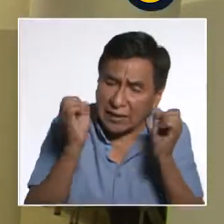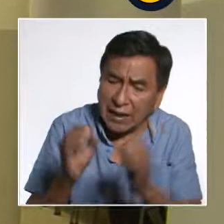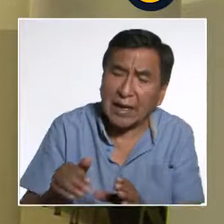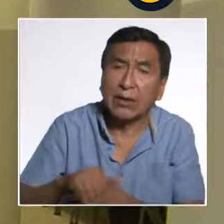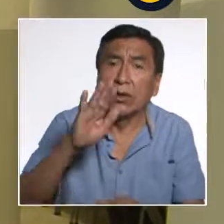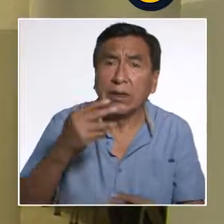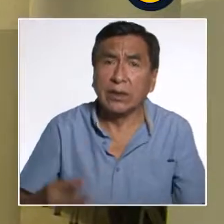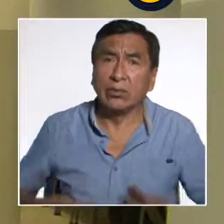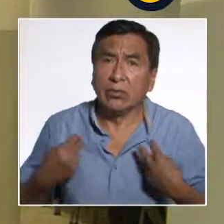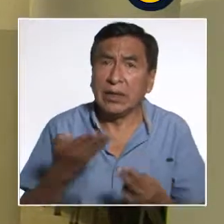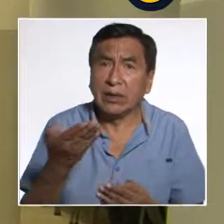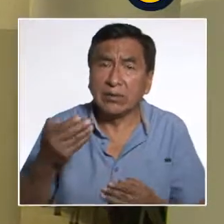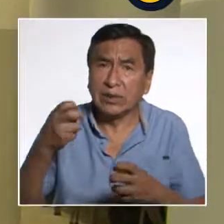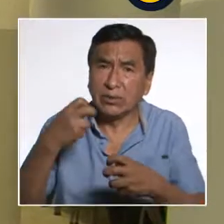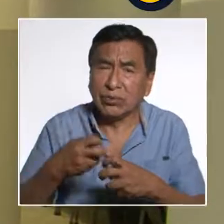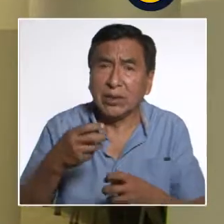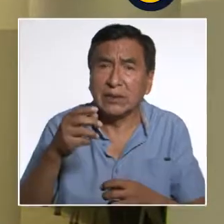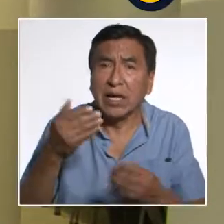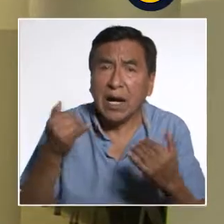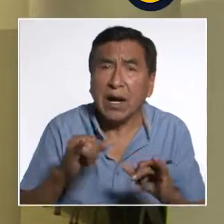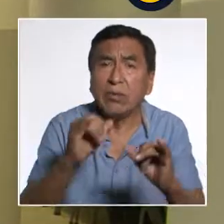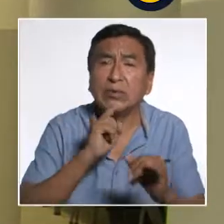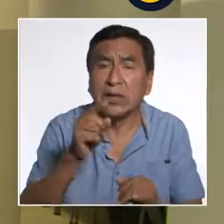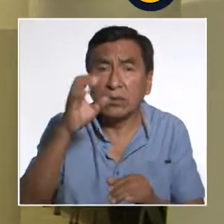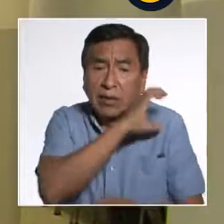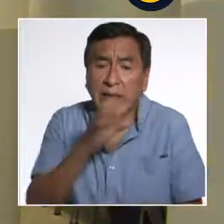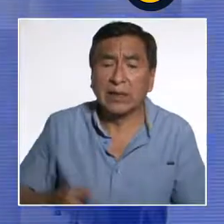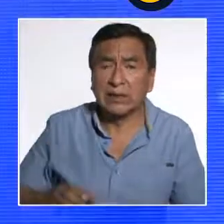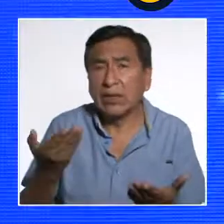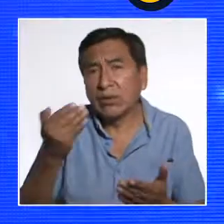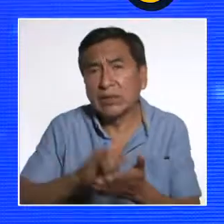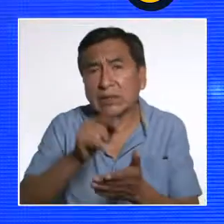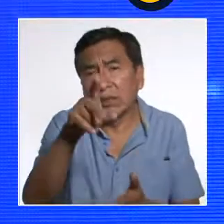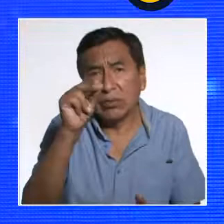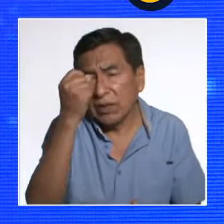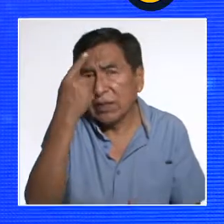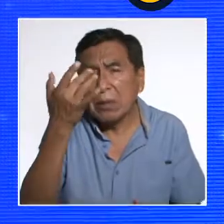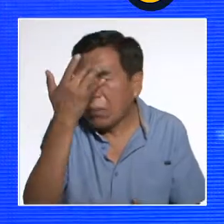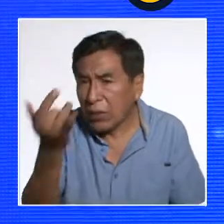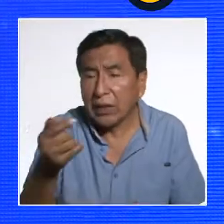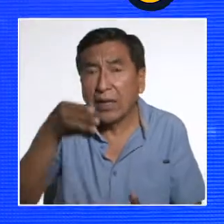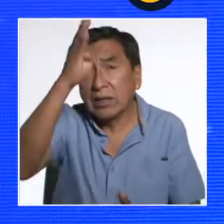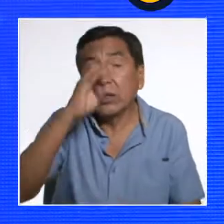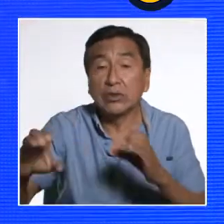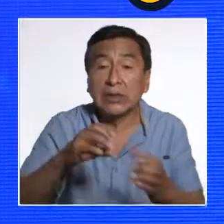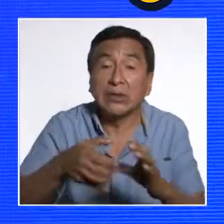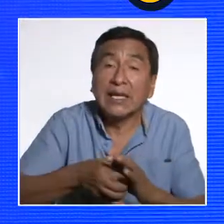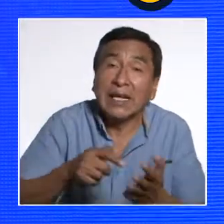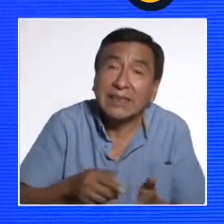situaciones, aún siendo cristiano, que tú no entiendes por qué Dios operó de esta manera o de otra